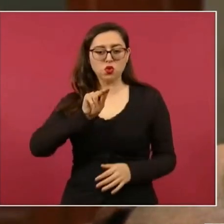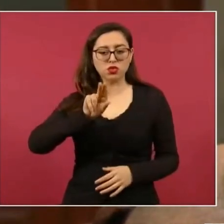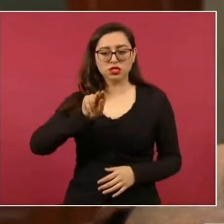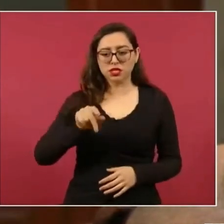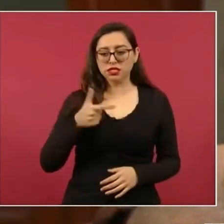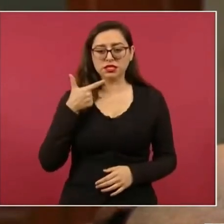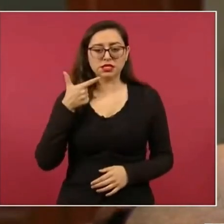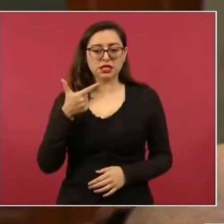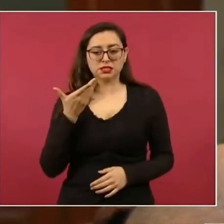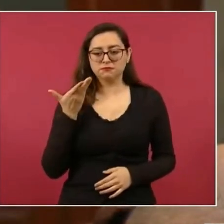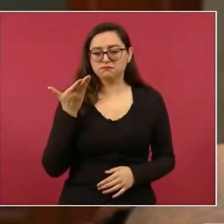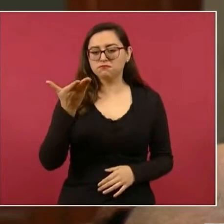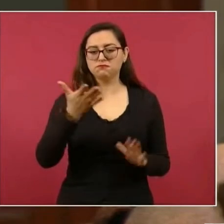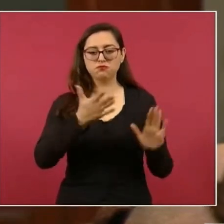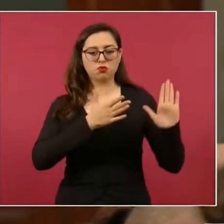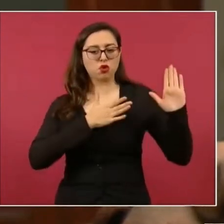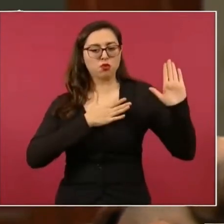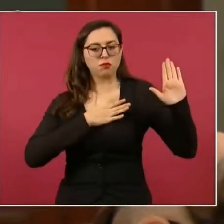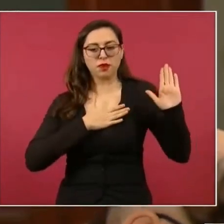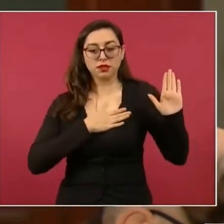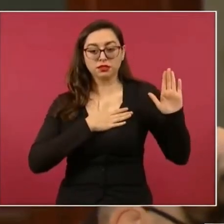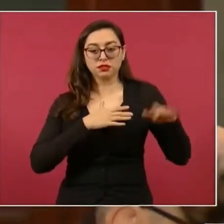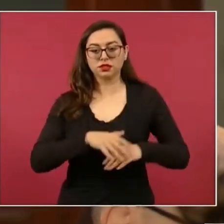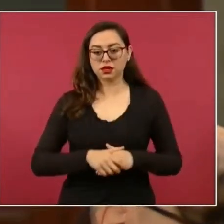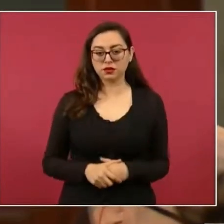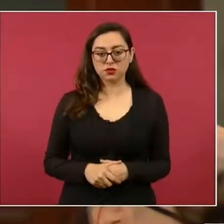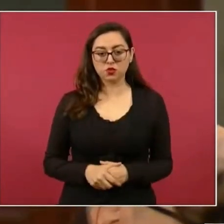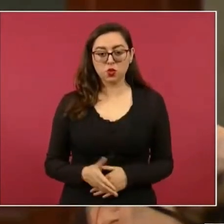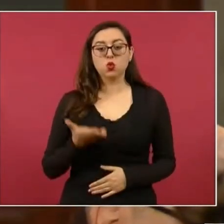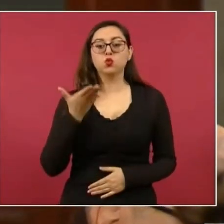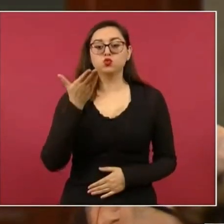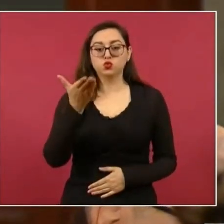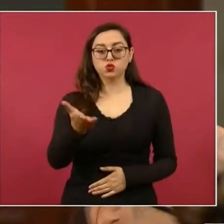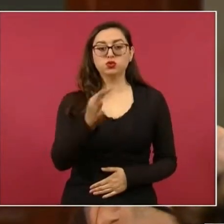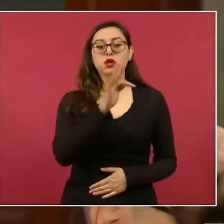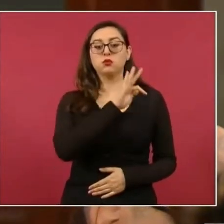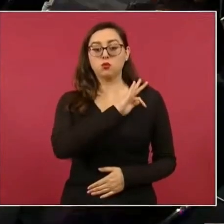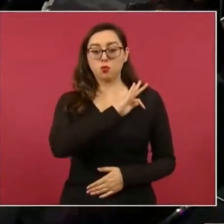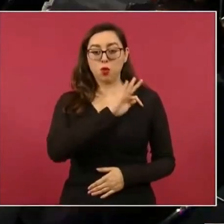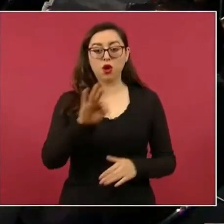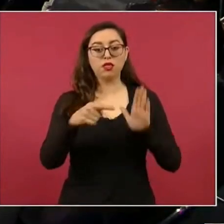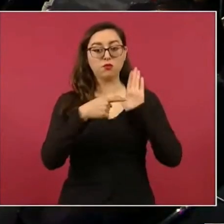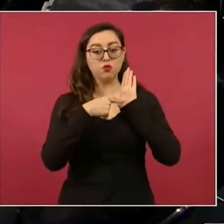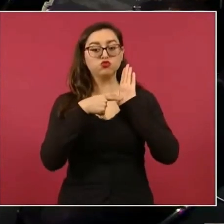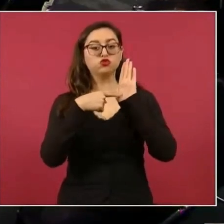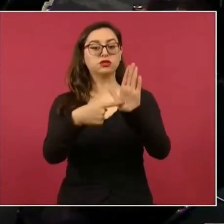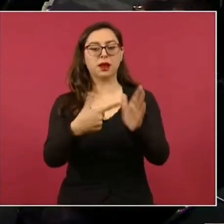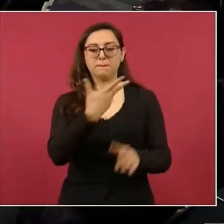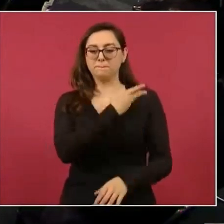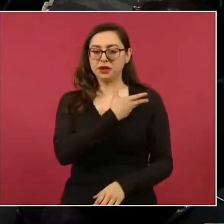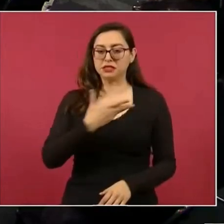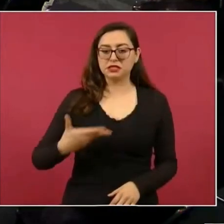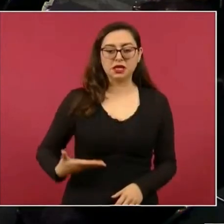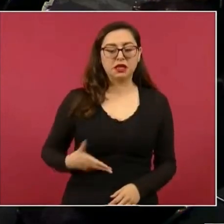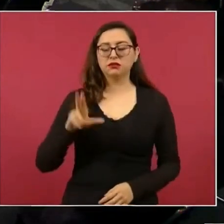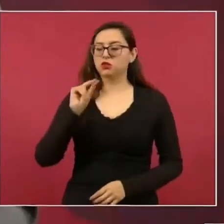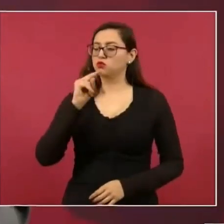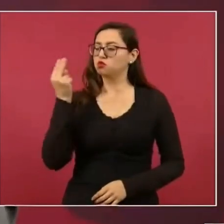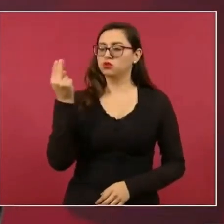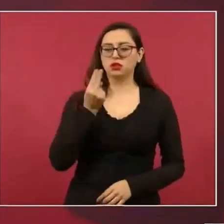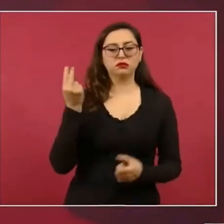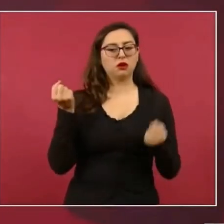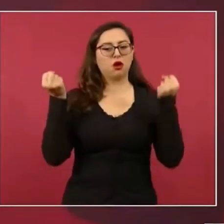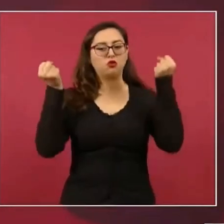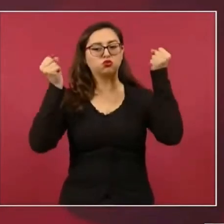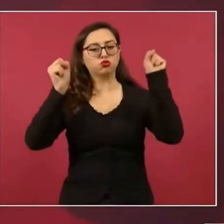sin autoritarismo es posible imprimir un rumbo nacional? Sí, sí, es que